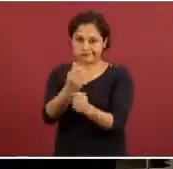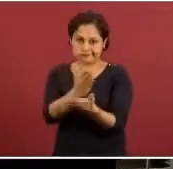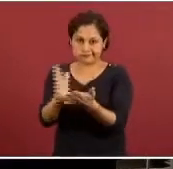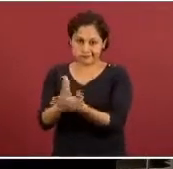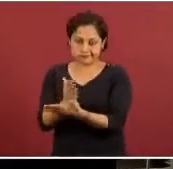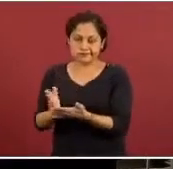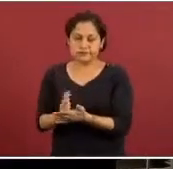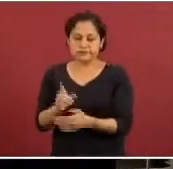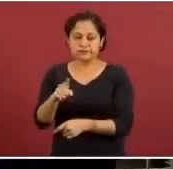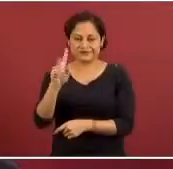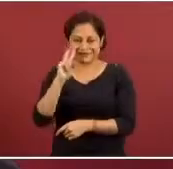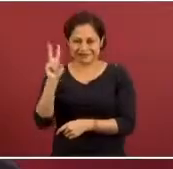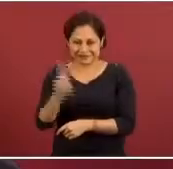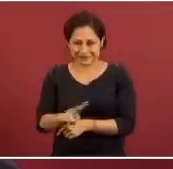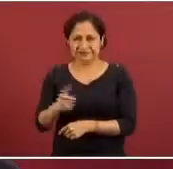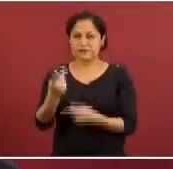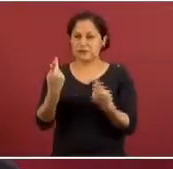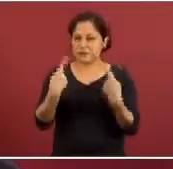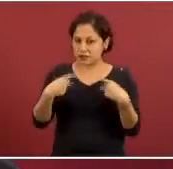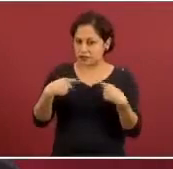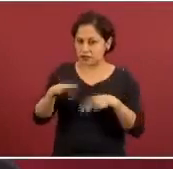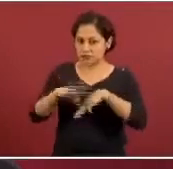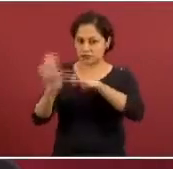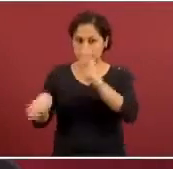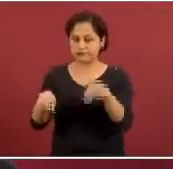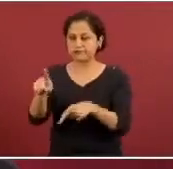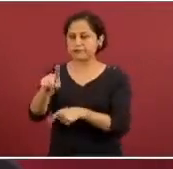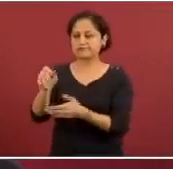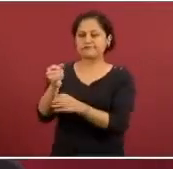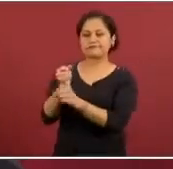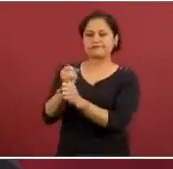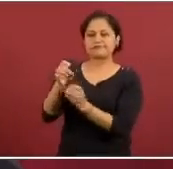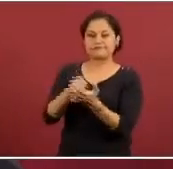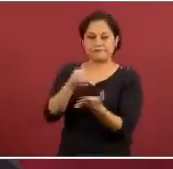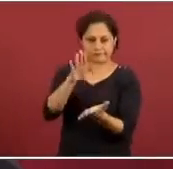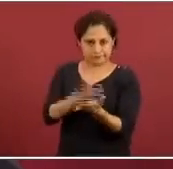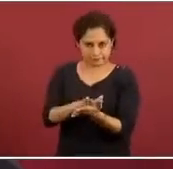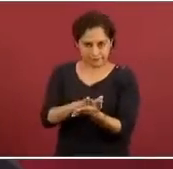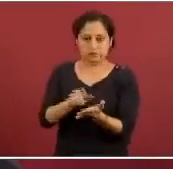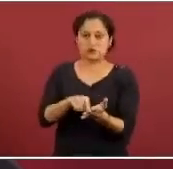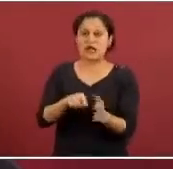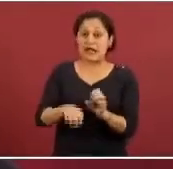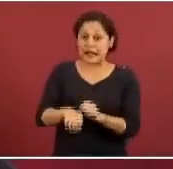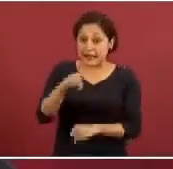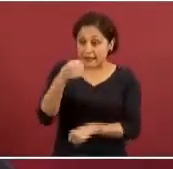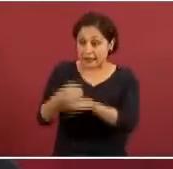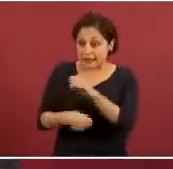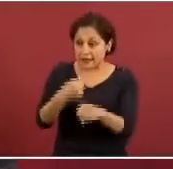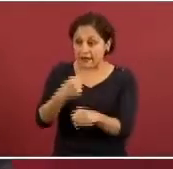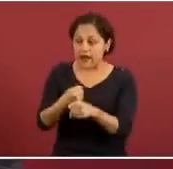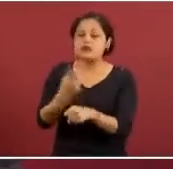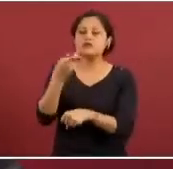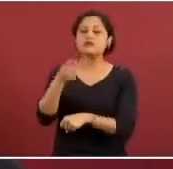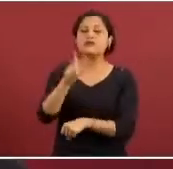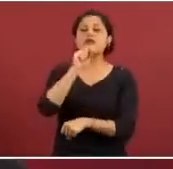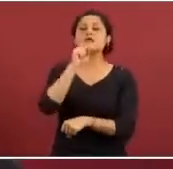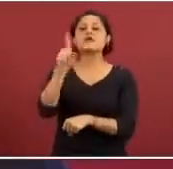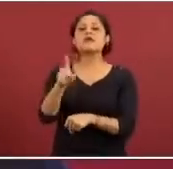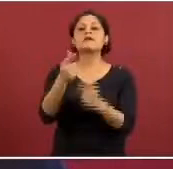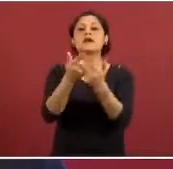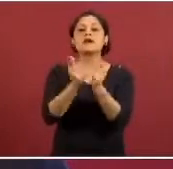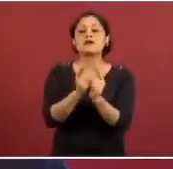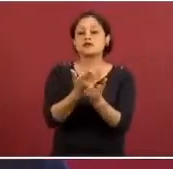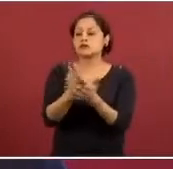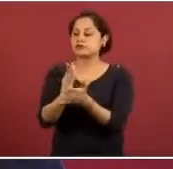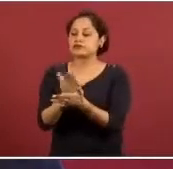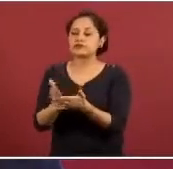les comentaba, pues vamos caracterizando también no solamente los grupos de edad en los casos, sino ahora también los grupos de edad precisamente en cada